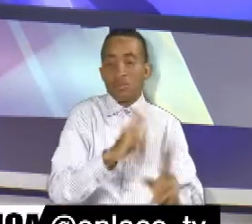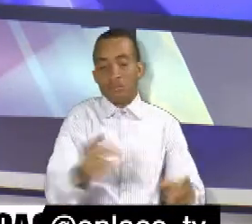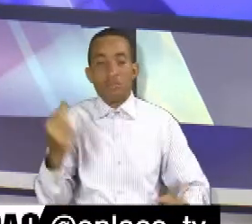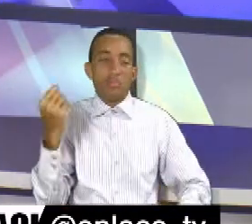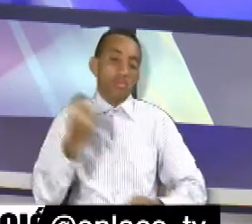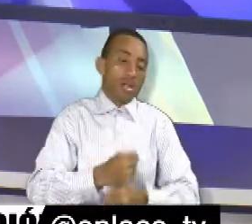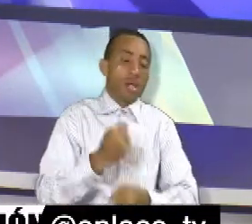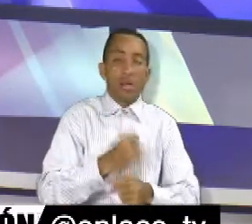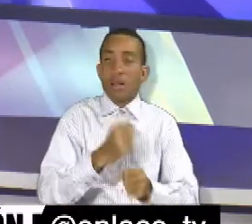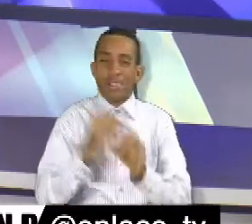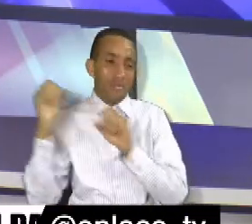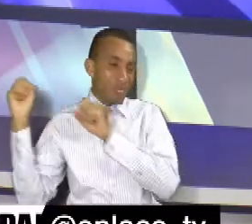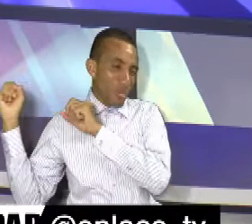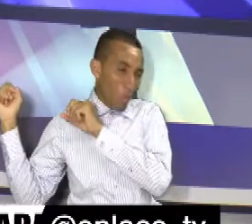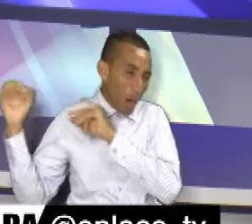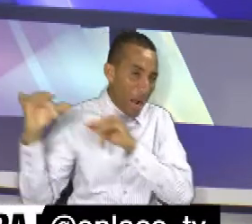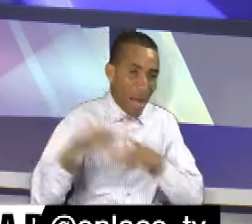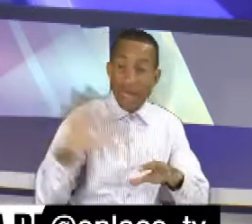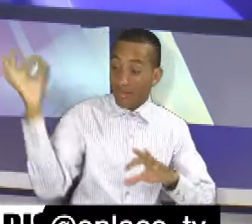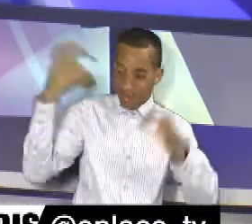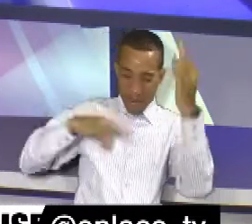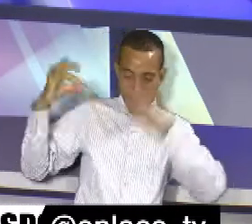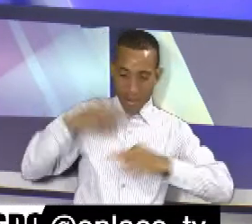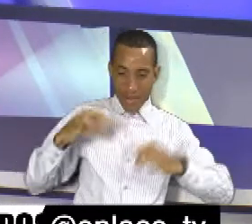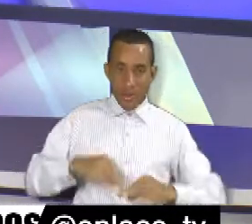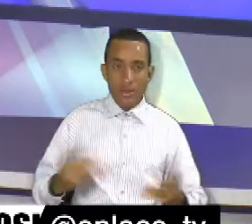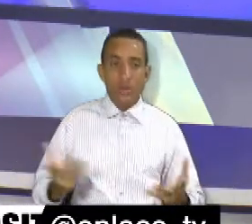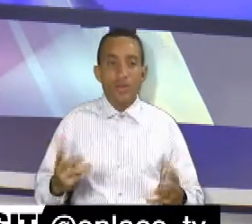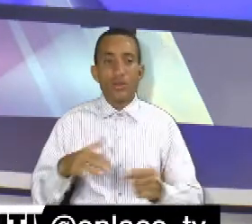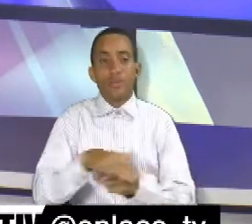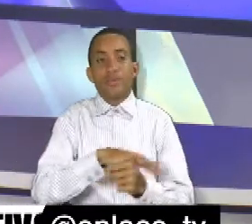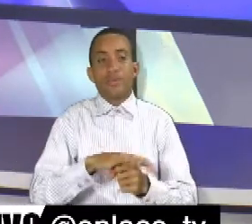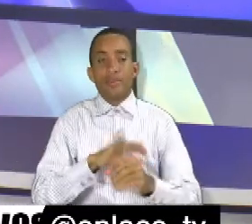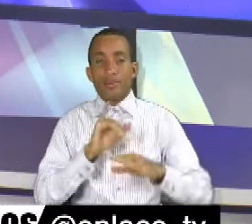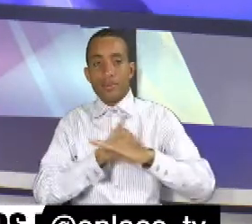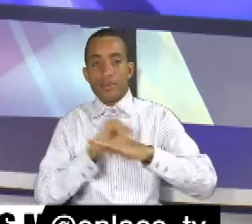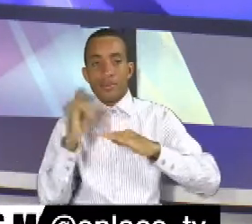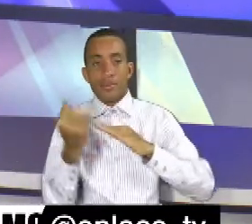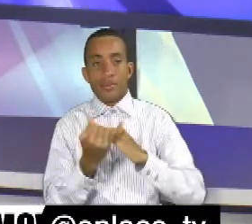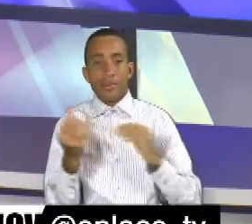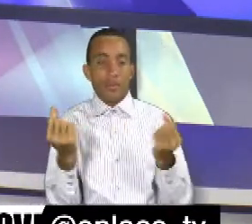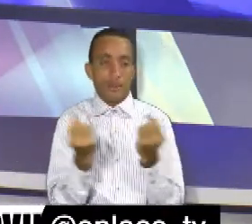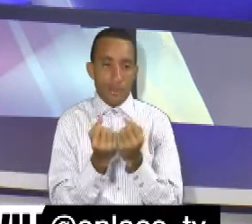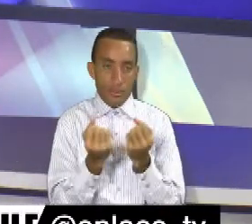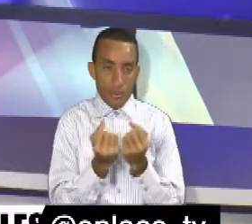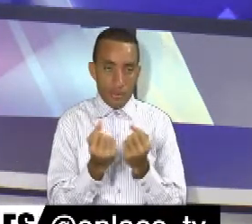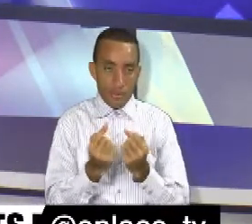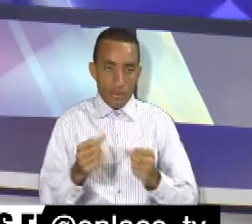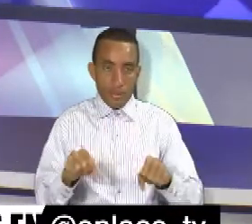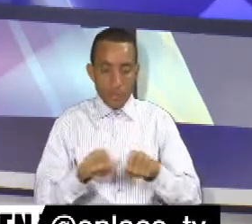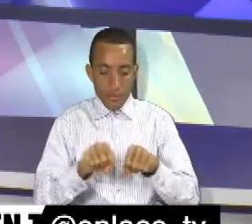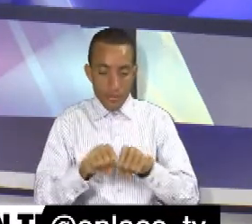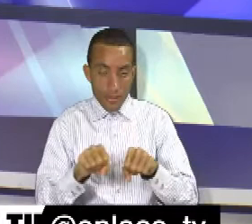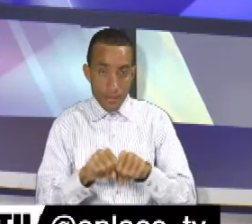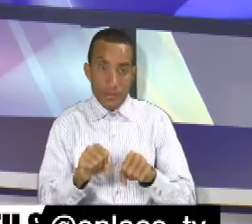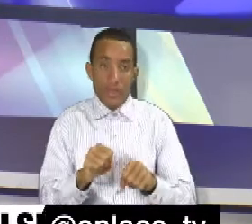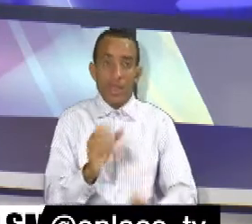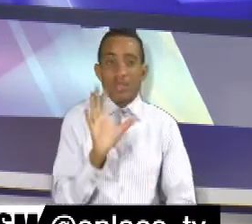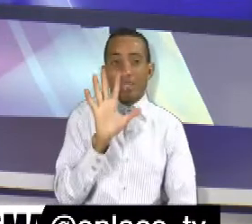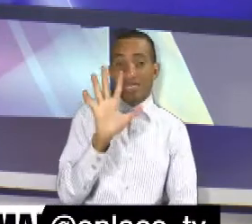de limpieza en el sector de la Isla de Zapato. Cinco de los afectados debieron ser trasladados a un centro